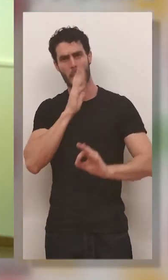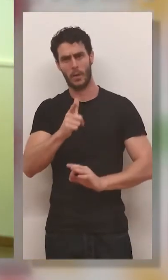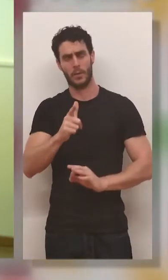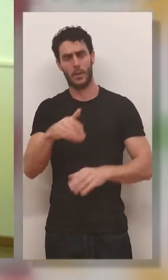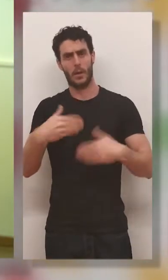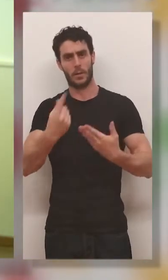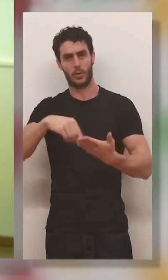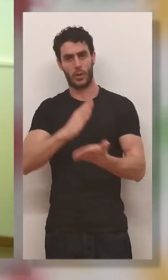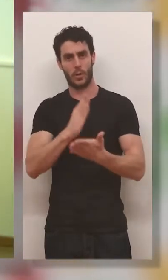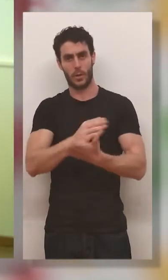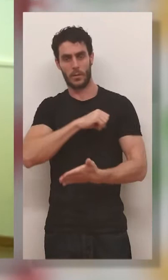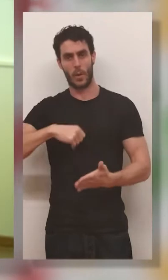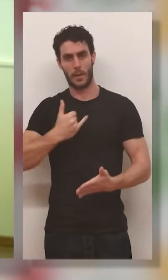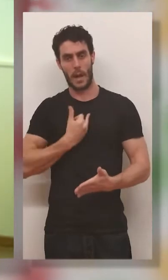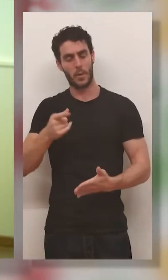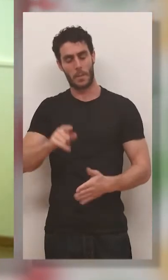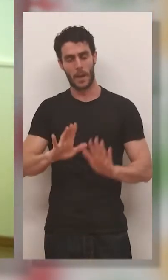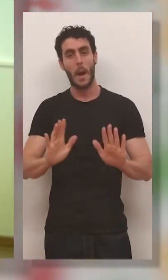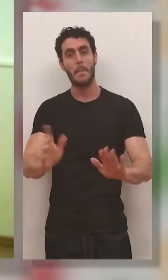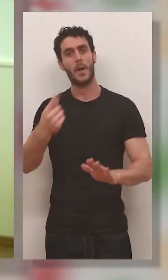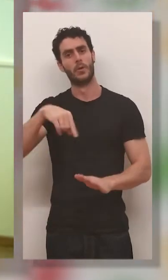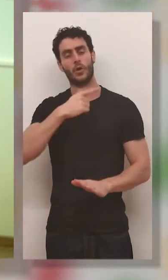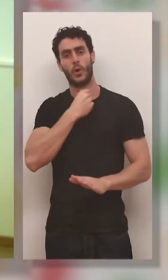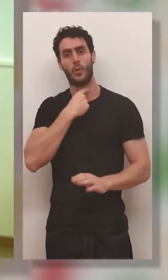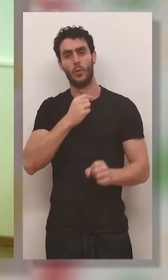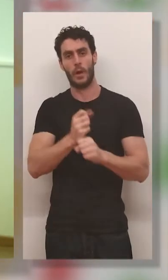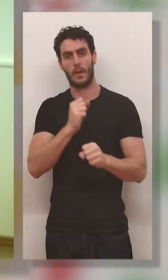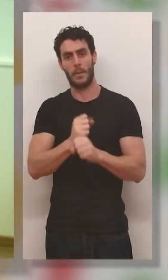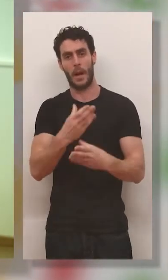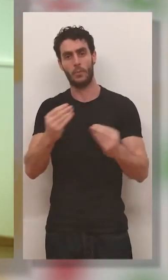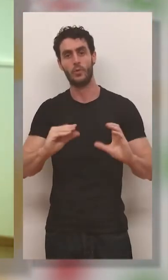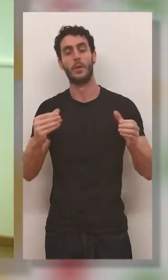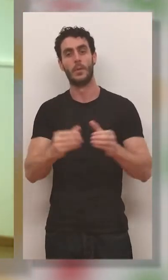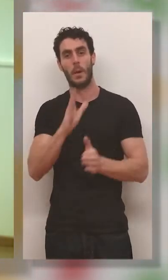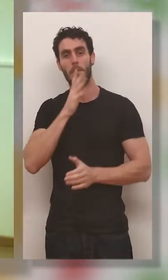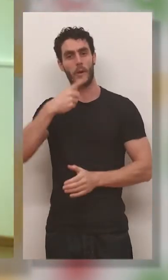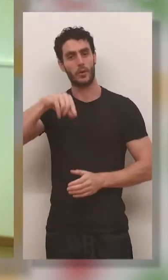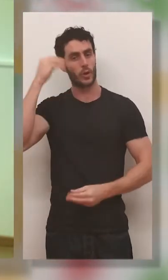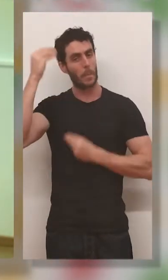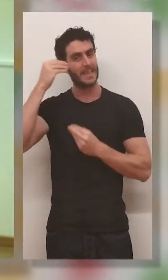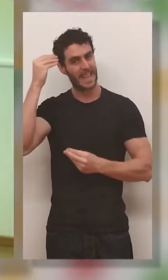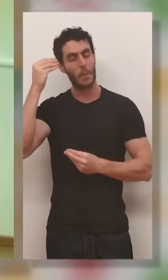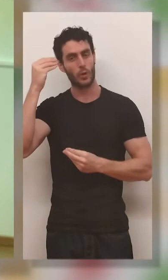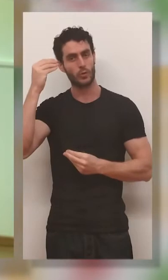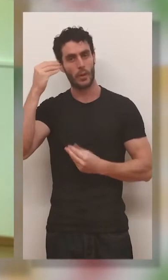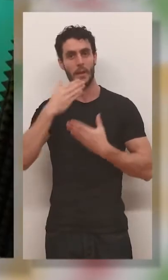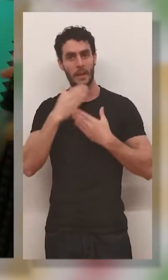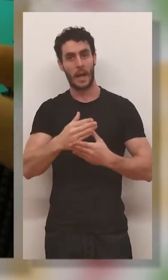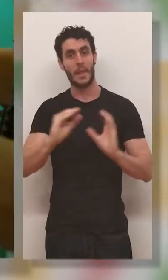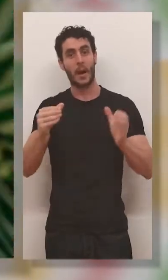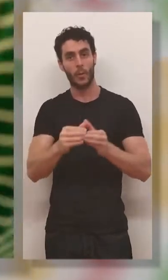aunque también tenemos clases individuales, nos gusta mucho trabajar la música en grupo porque creemos que eso hace lazos